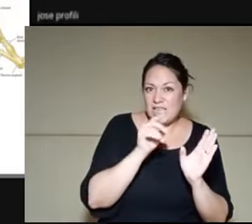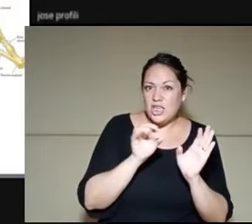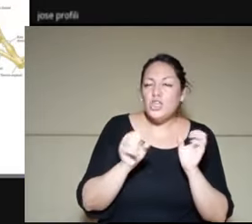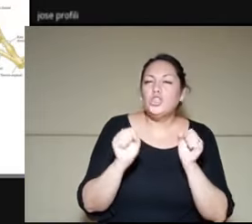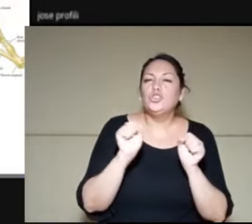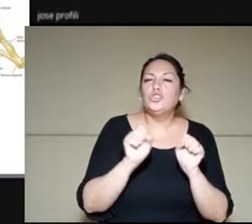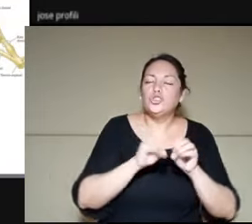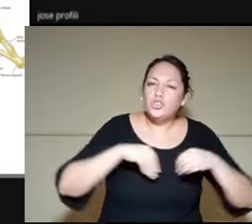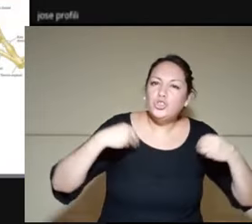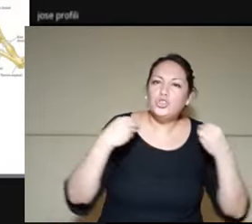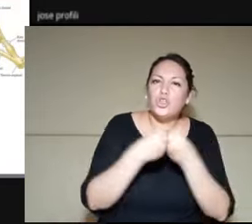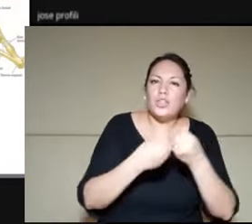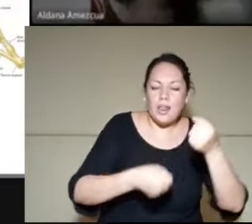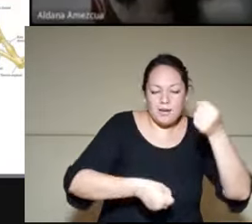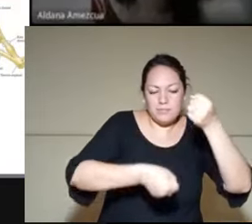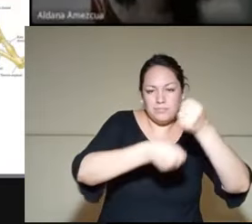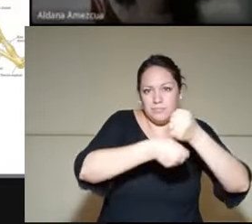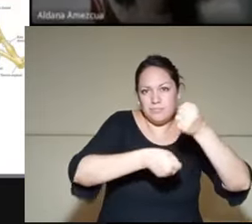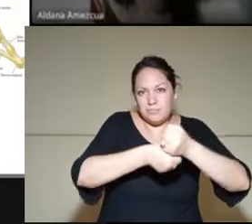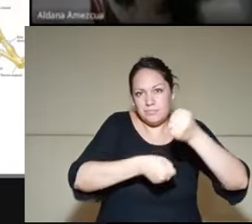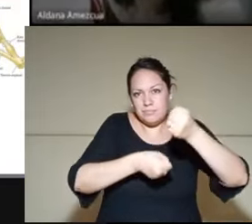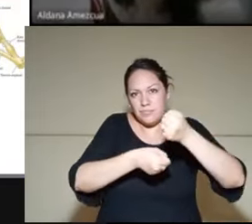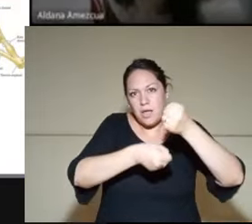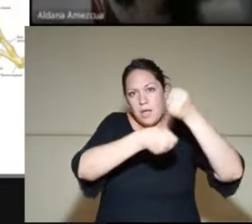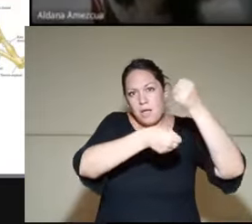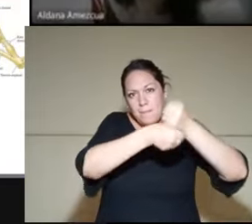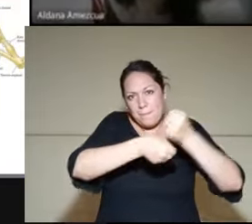pero son 8 vértebras.